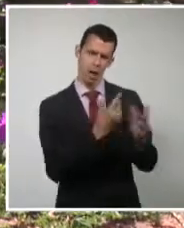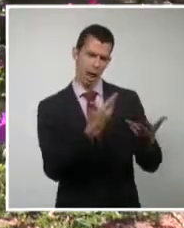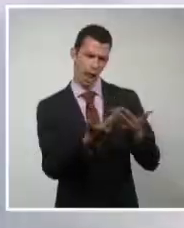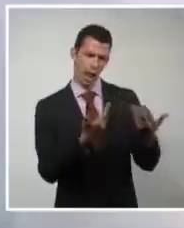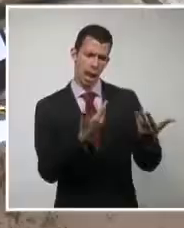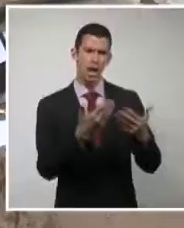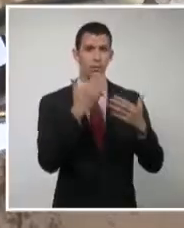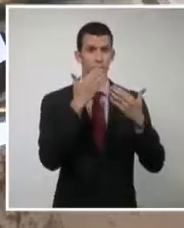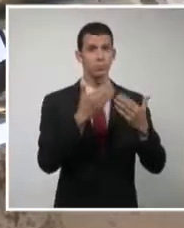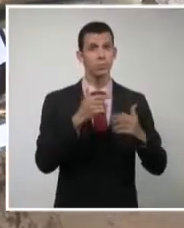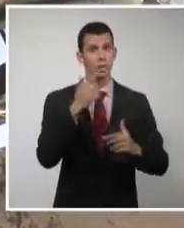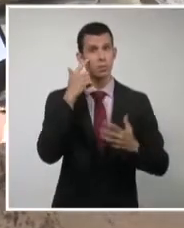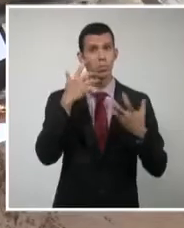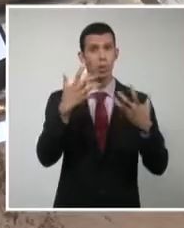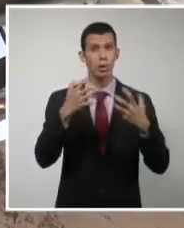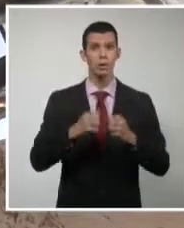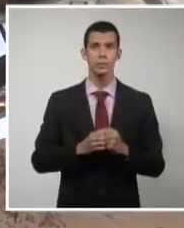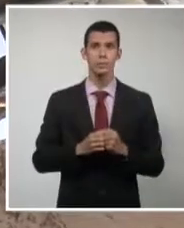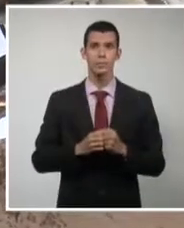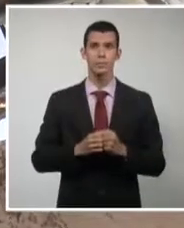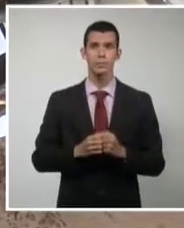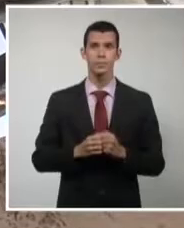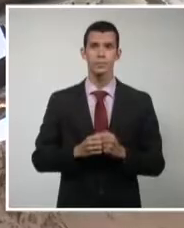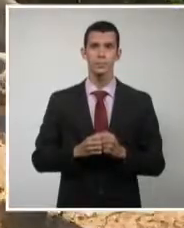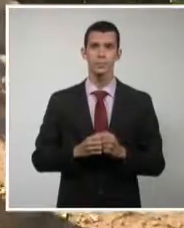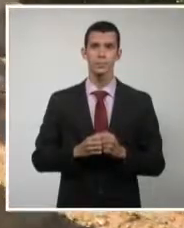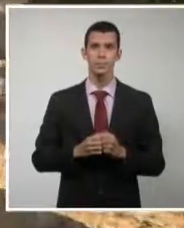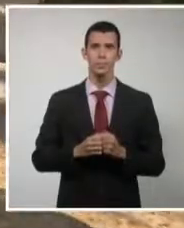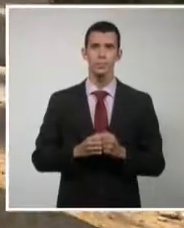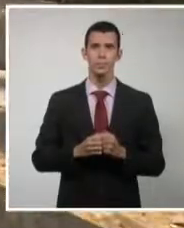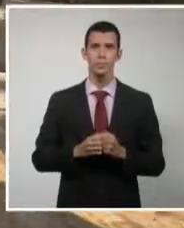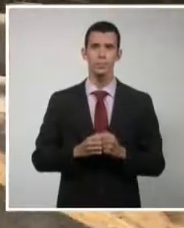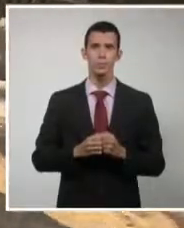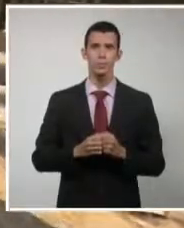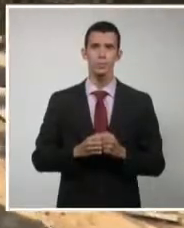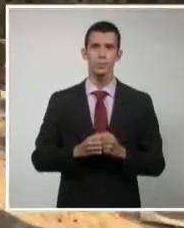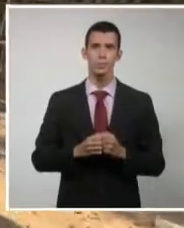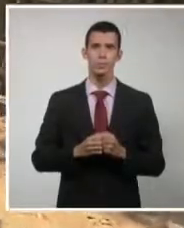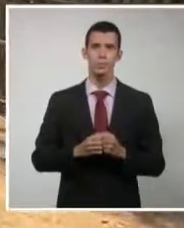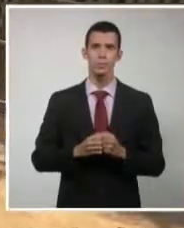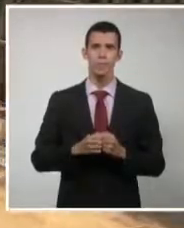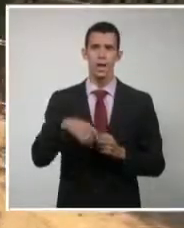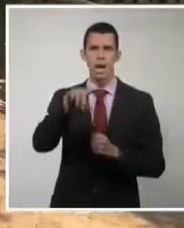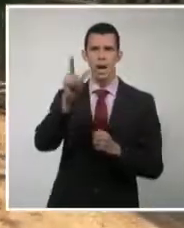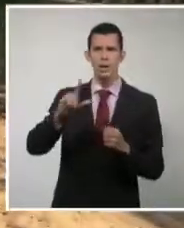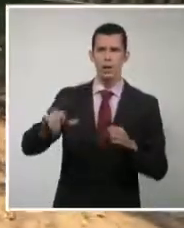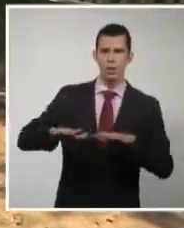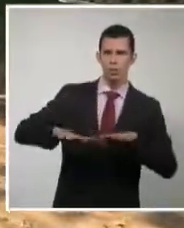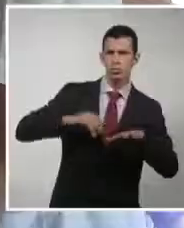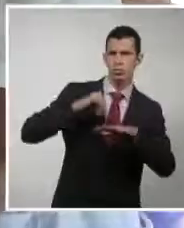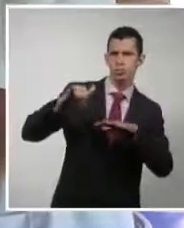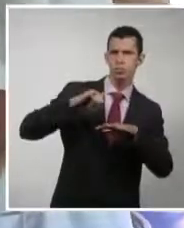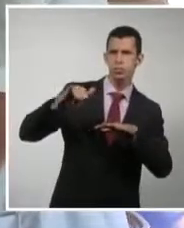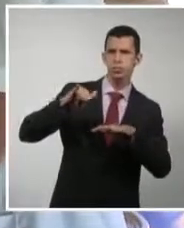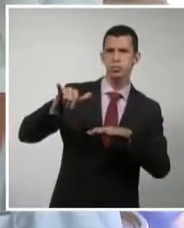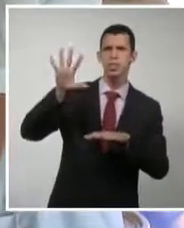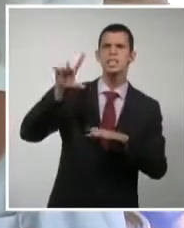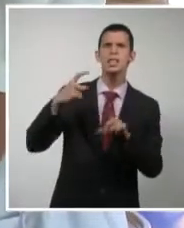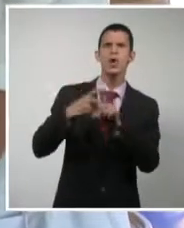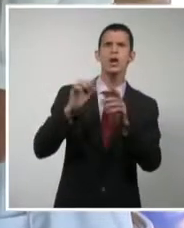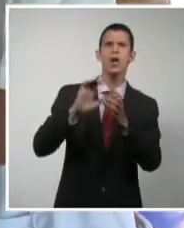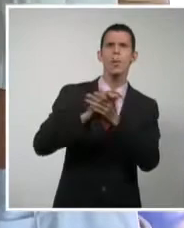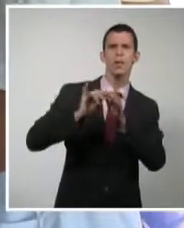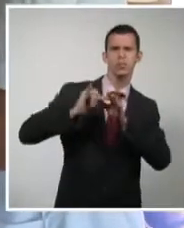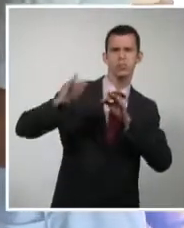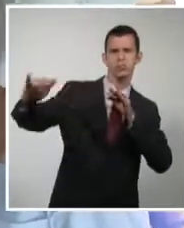semana estas aguas implica navegar más de 5 kilómetros para visitar las 80 viviendas ubicadas alrededor del lago. Algunas